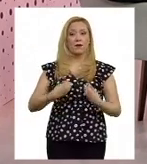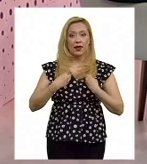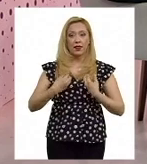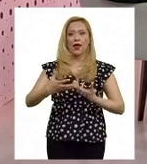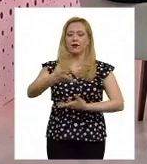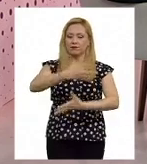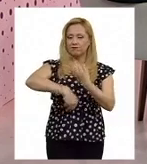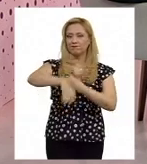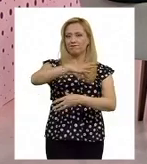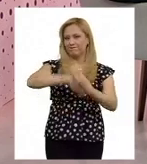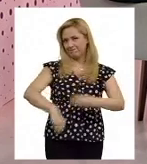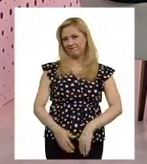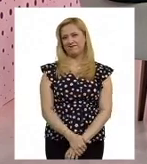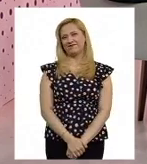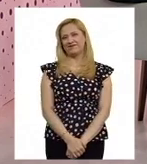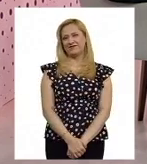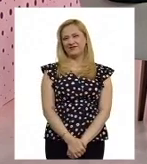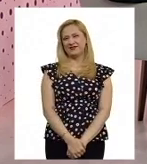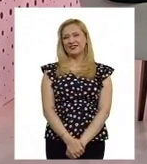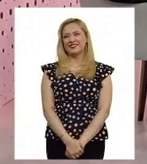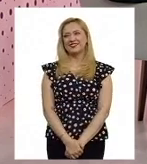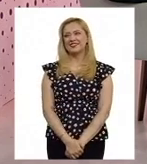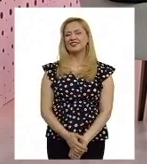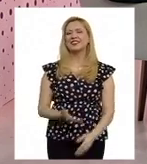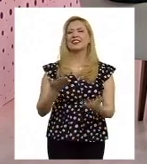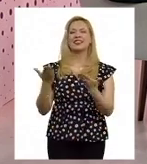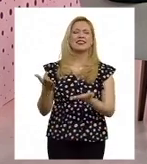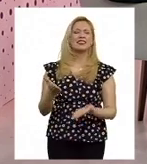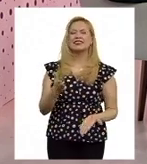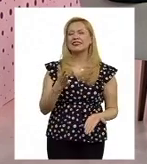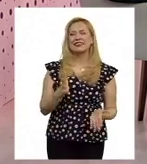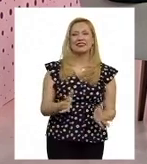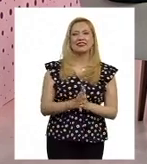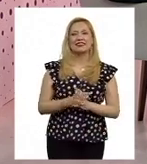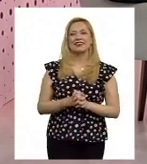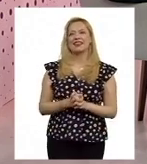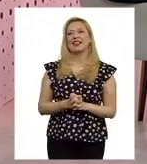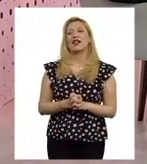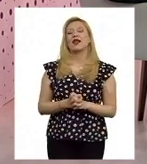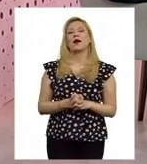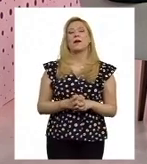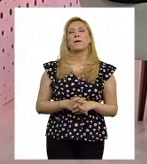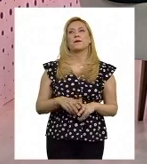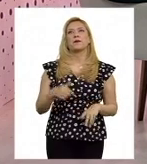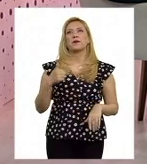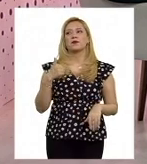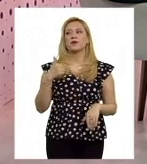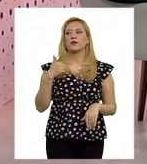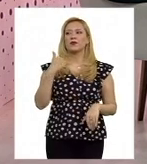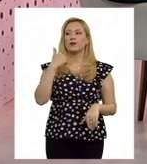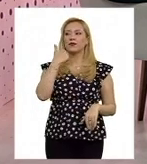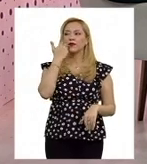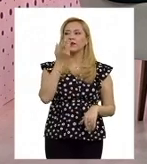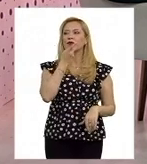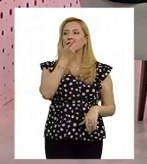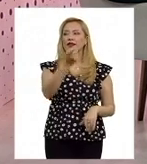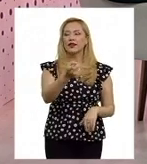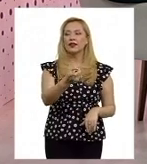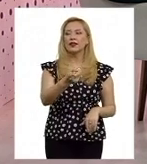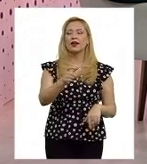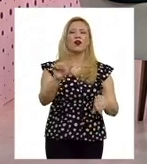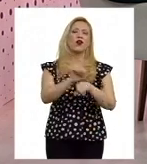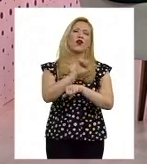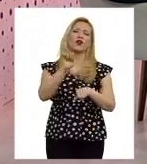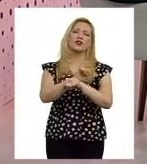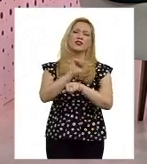sostenible. Viviana, en 15 segundos. No, no es cierto. Bueno, dejar el coche, eso es